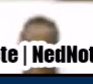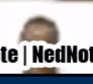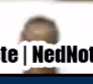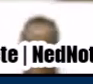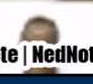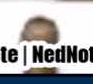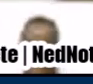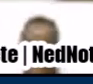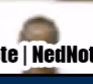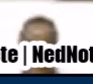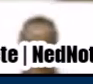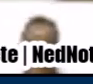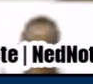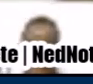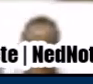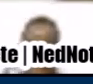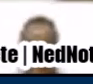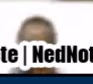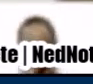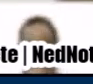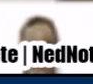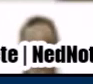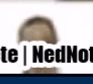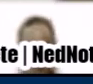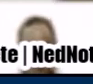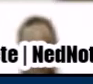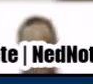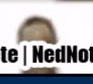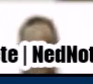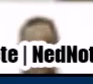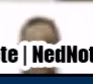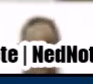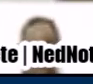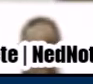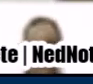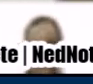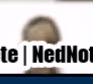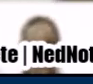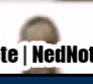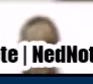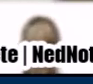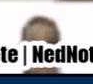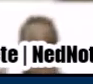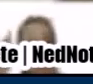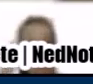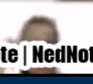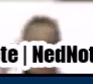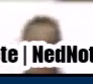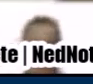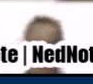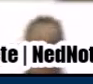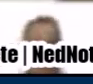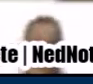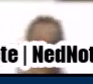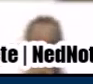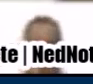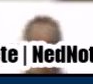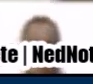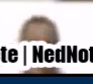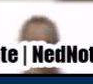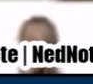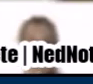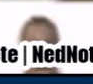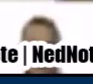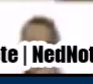Vivimos horas evidentemente oscuras con respecto a lo que es la pretensión de una dictadura de volver a imponer